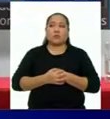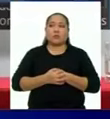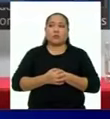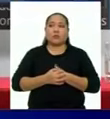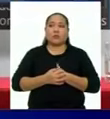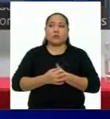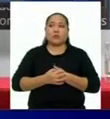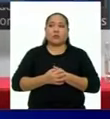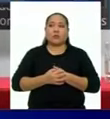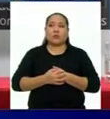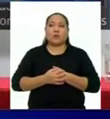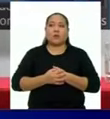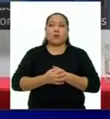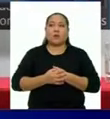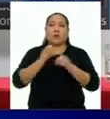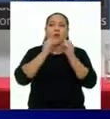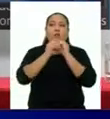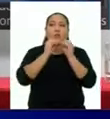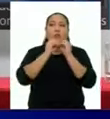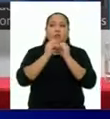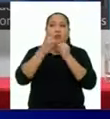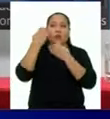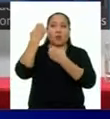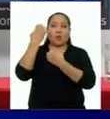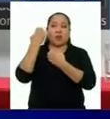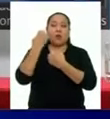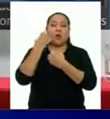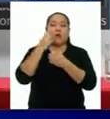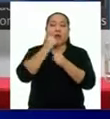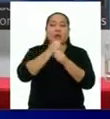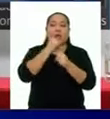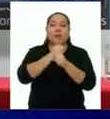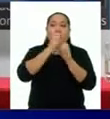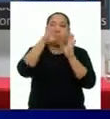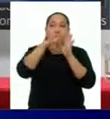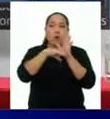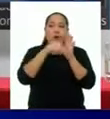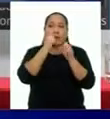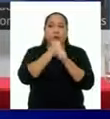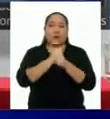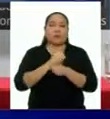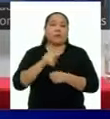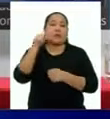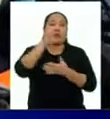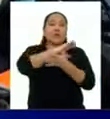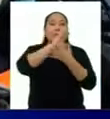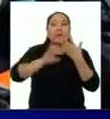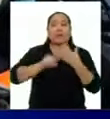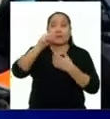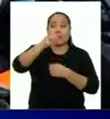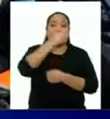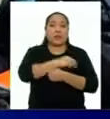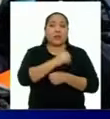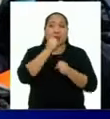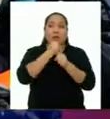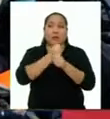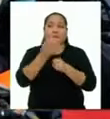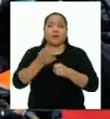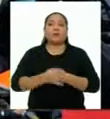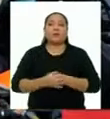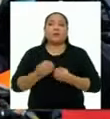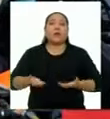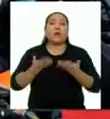Para la recuperación del empleo, con un mercado de trabajo con altos niveles de informalidad y baja productividad, que es las características de nuestro mercado de trabajo,